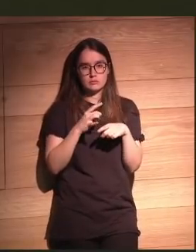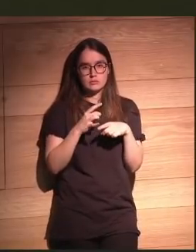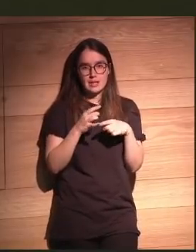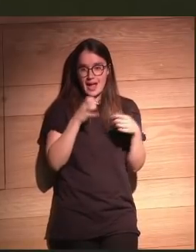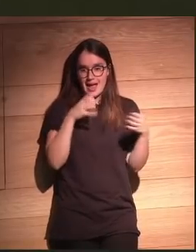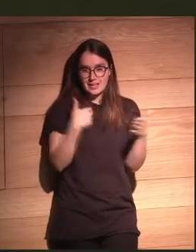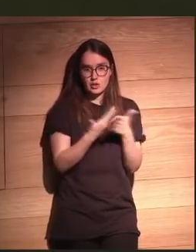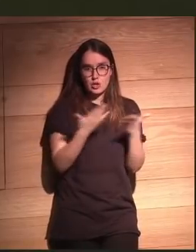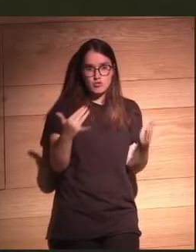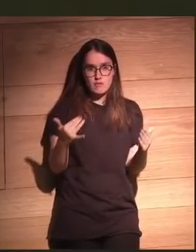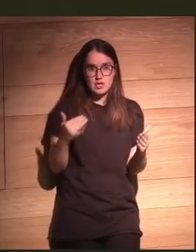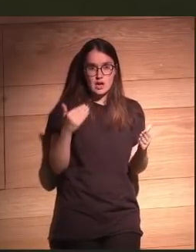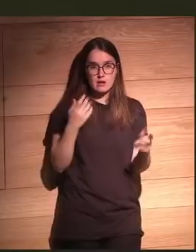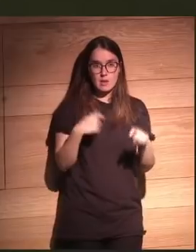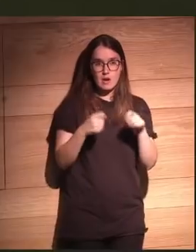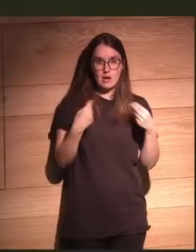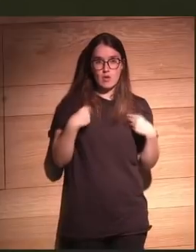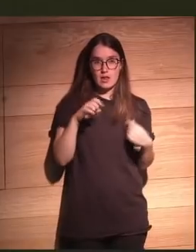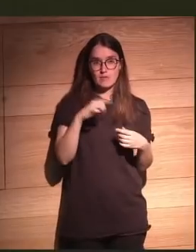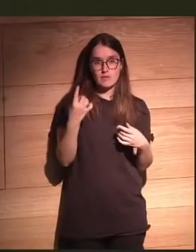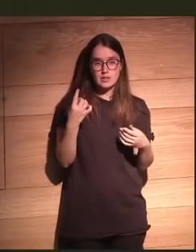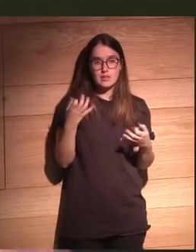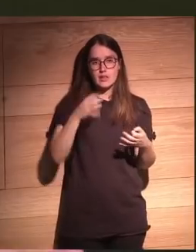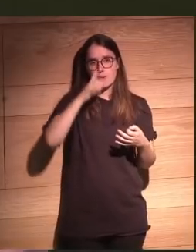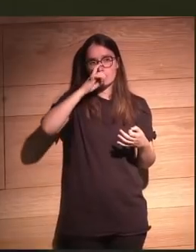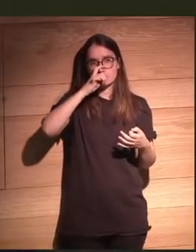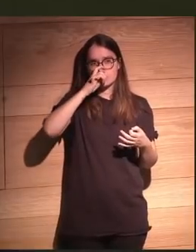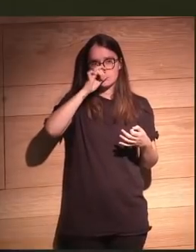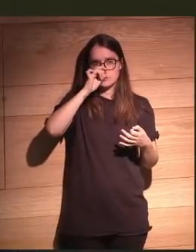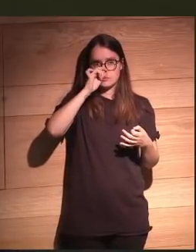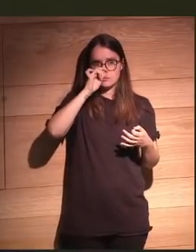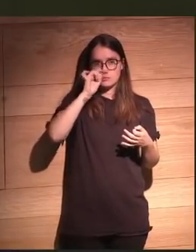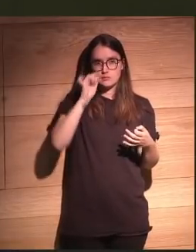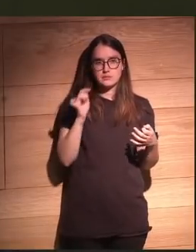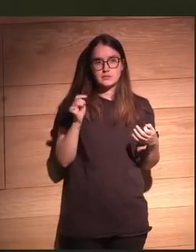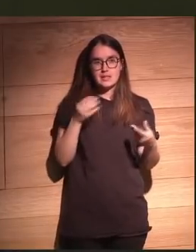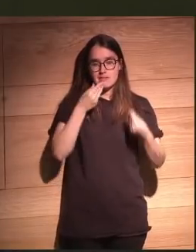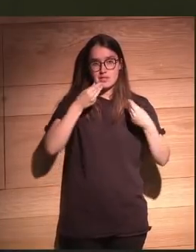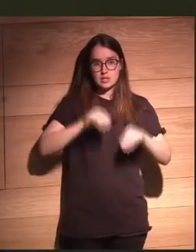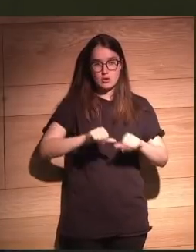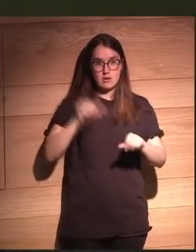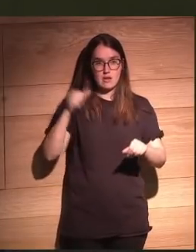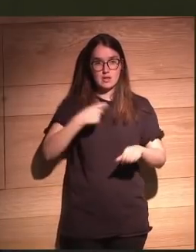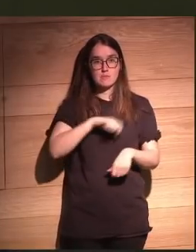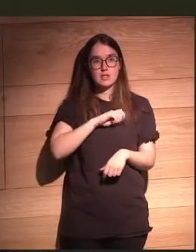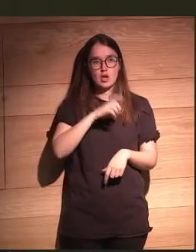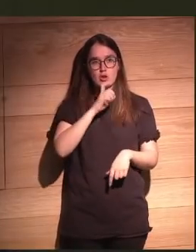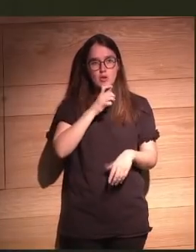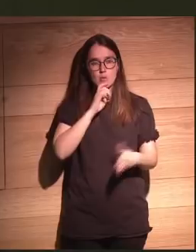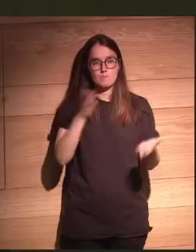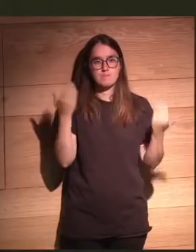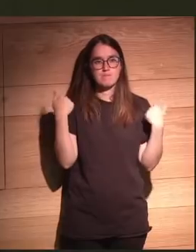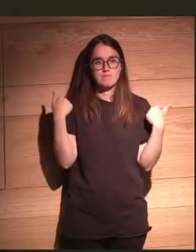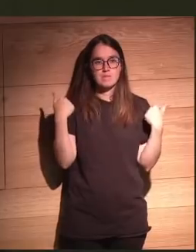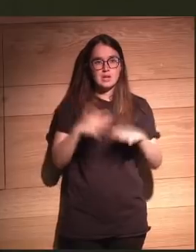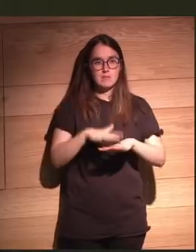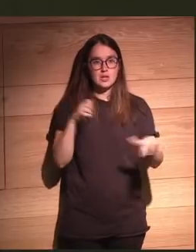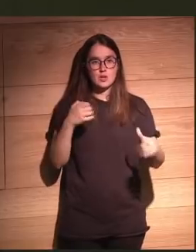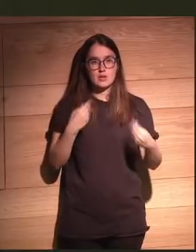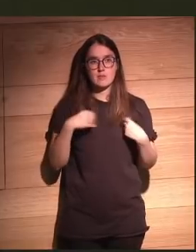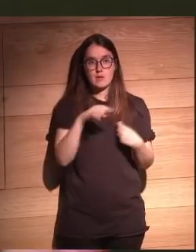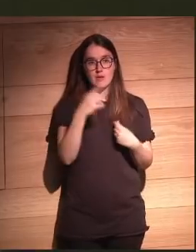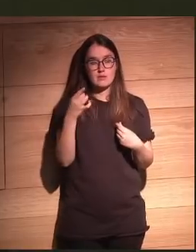momento en el mercado de la vivienda, no nos podemos olvidar cuál ha sido el histórico en este país y en manos de quién está la mayoría de las